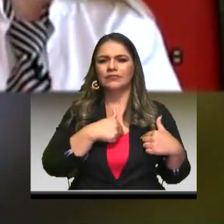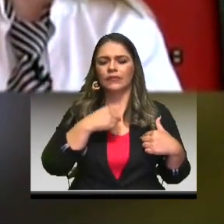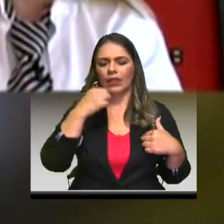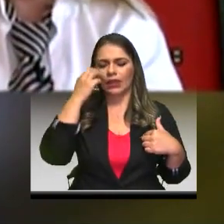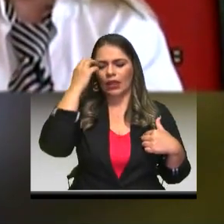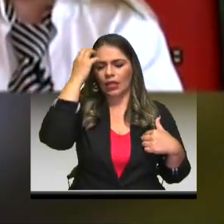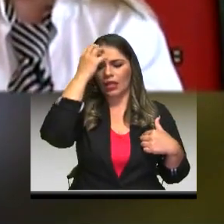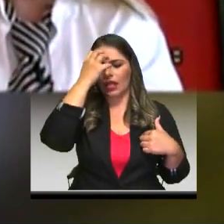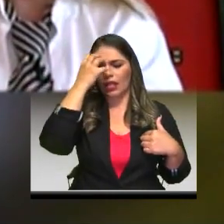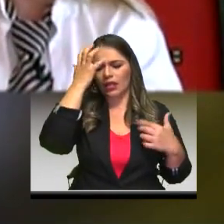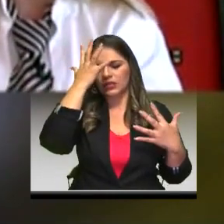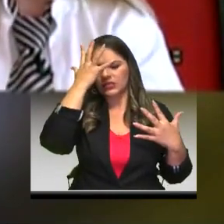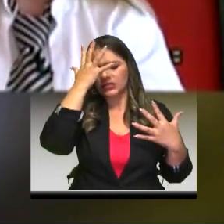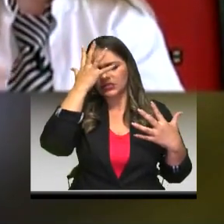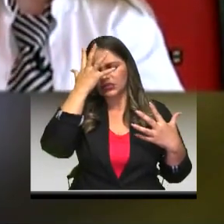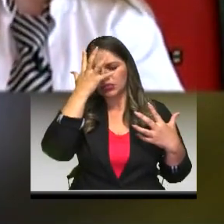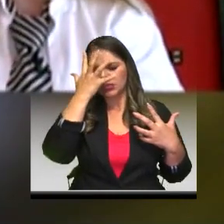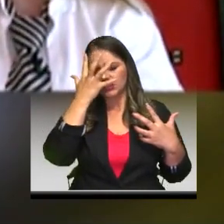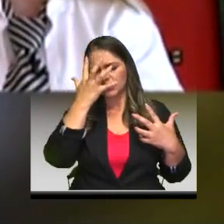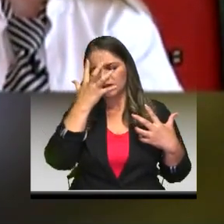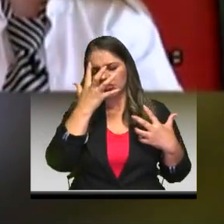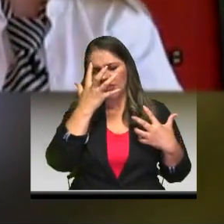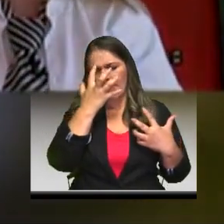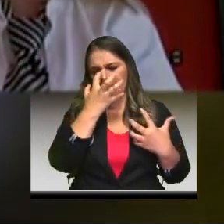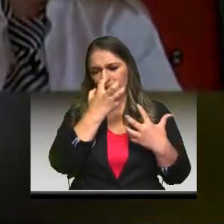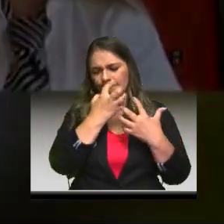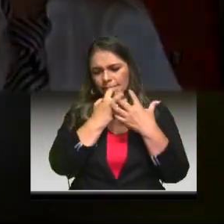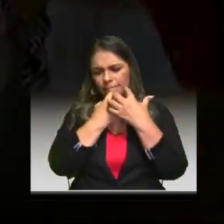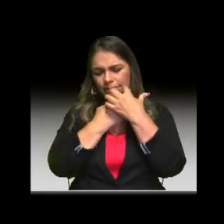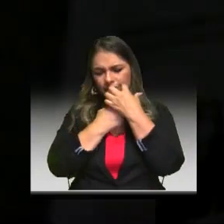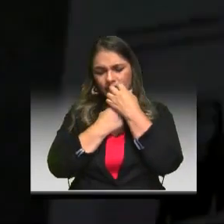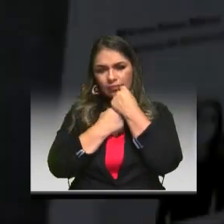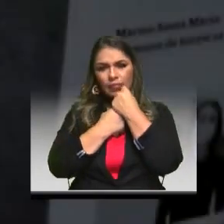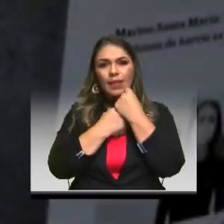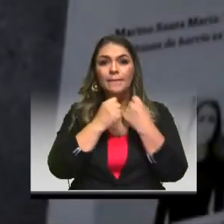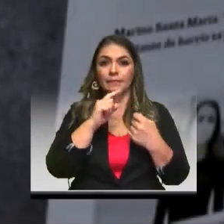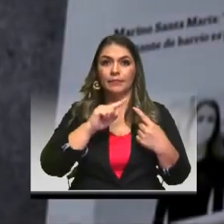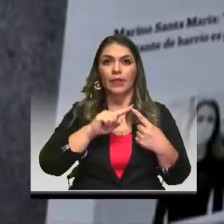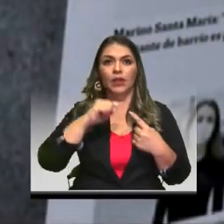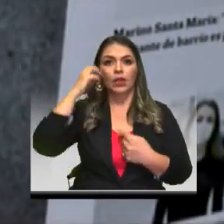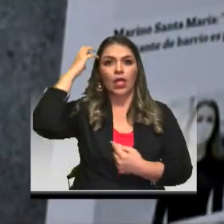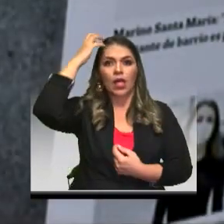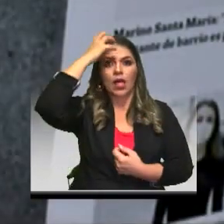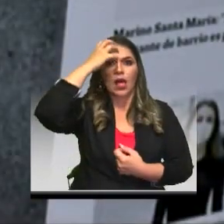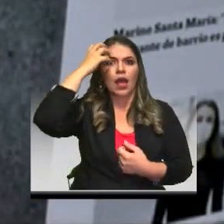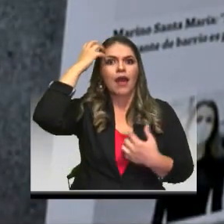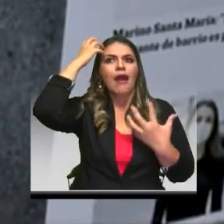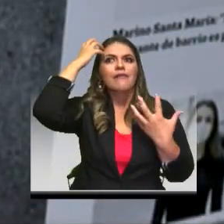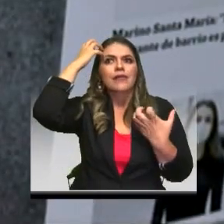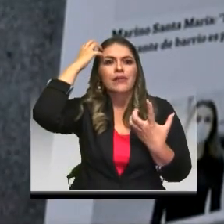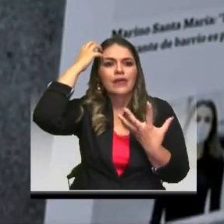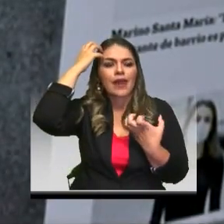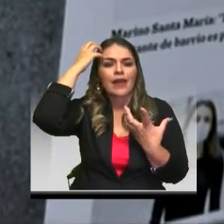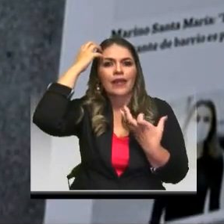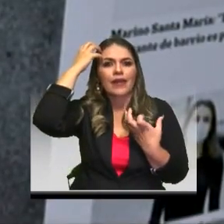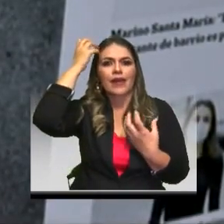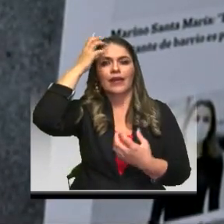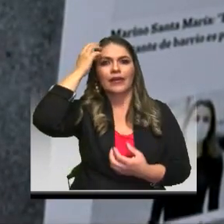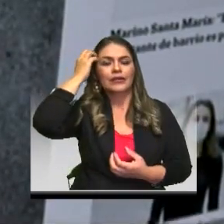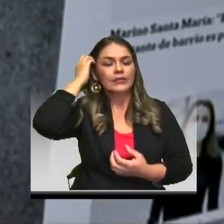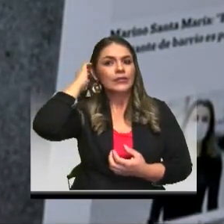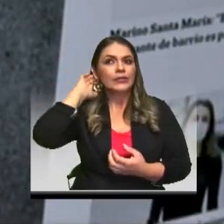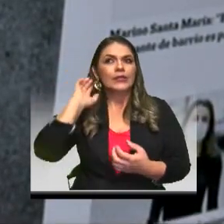primero una depresión terrible, porque lo que habían venido fantaseando, porque todos los crímenes, con excepción de que sea